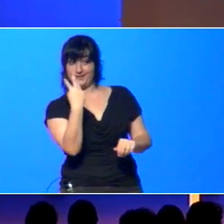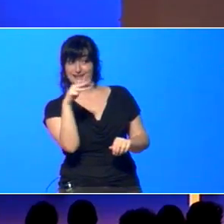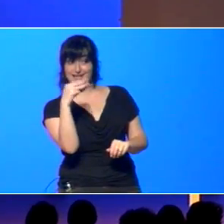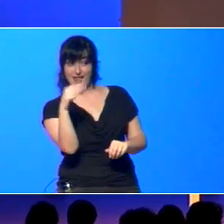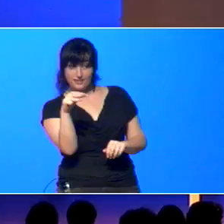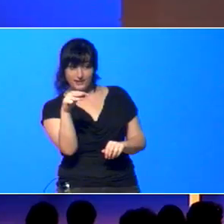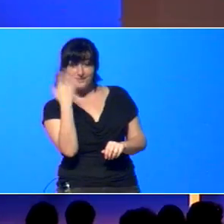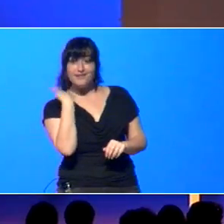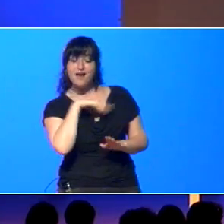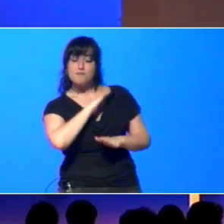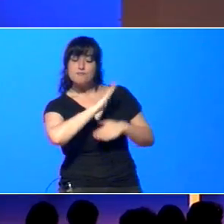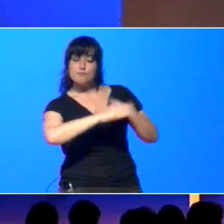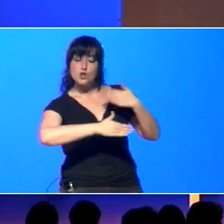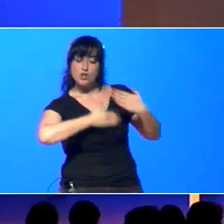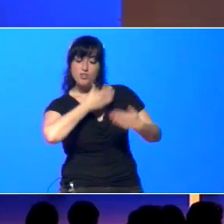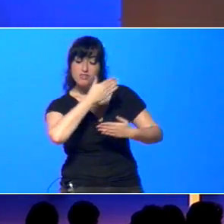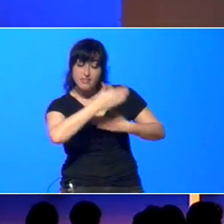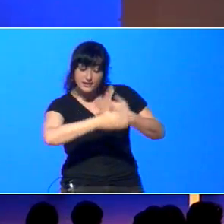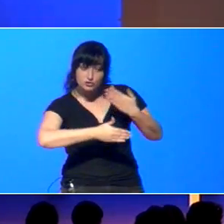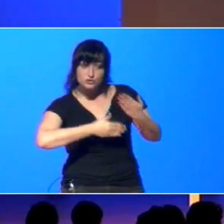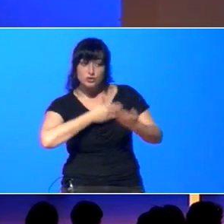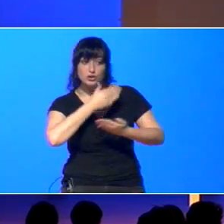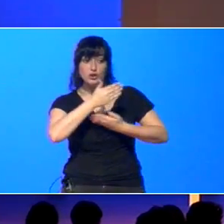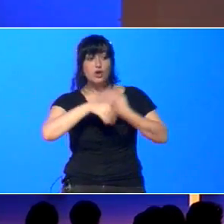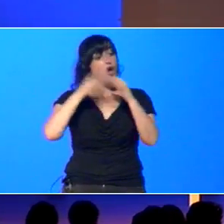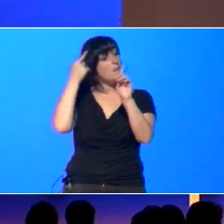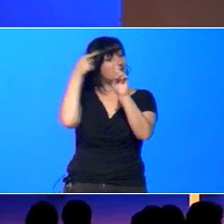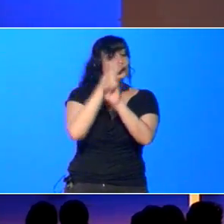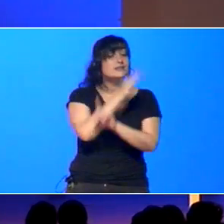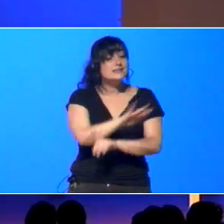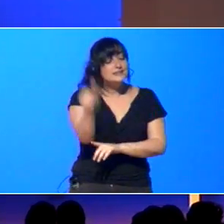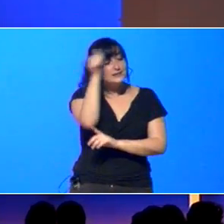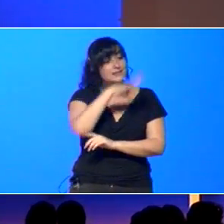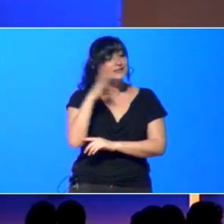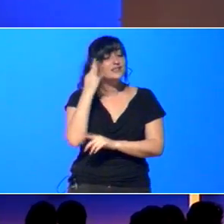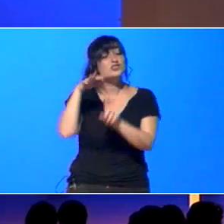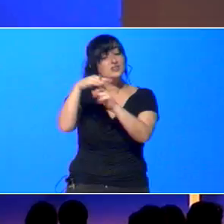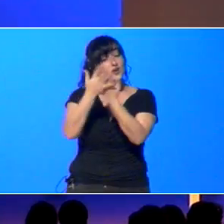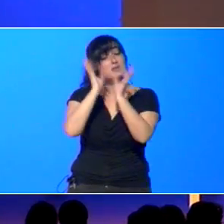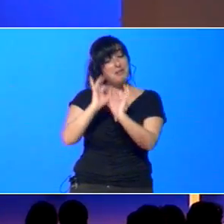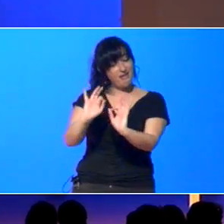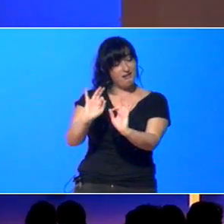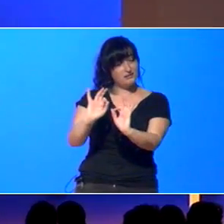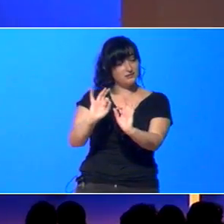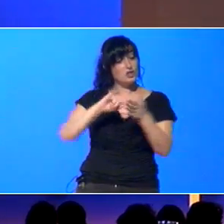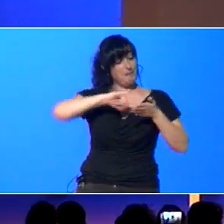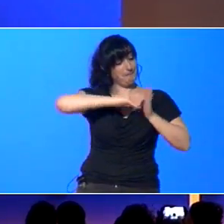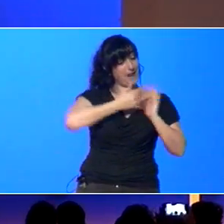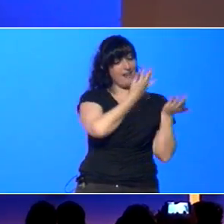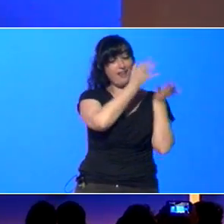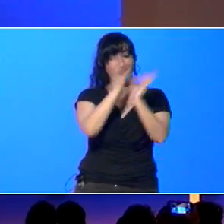un proceso ya para atender a los niños y niñas en situaciones especiales, con situaciones especiales.